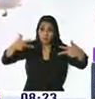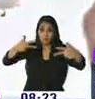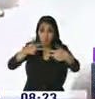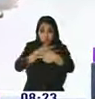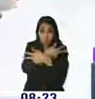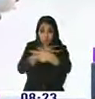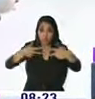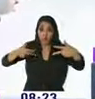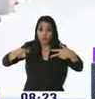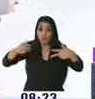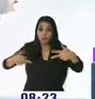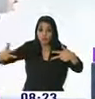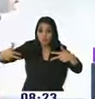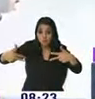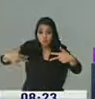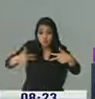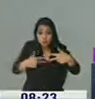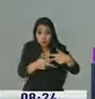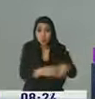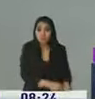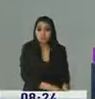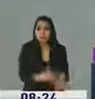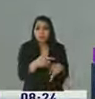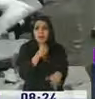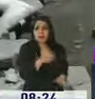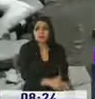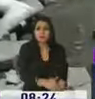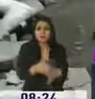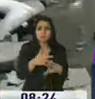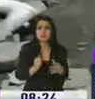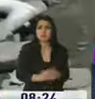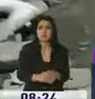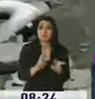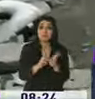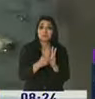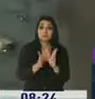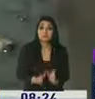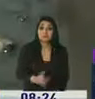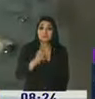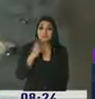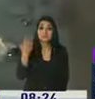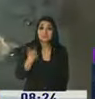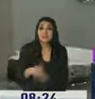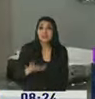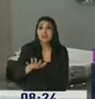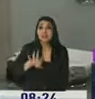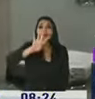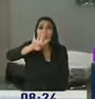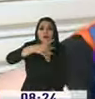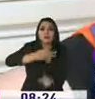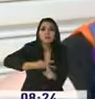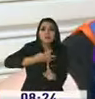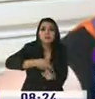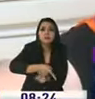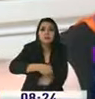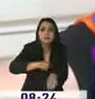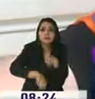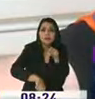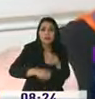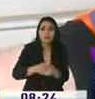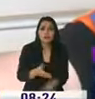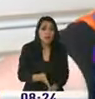vereda, pues nos mojan. Según recuerdan los vecinos, este daño está allí al menos 4 meses. Ya no estuvo